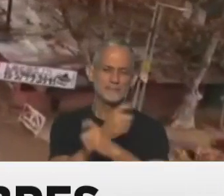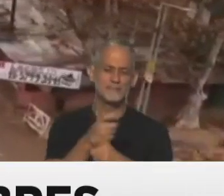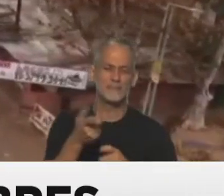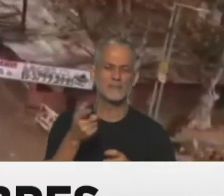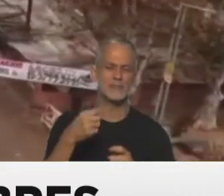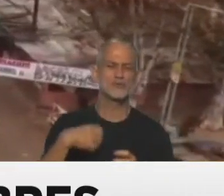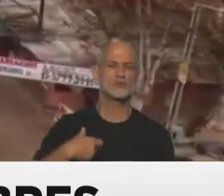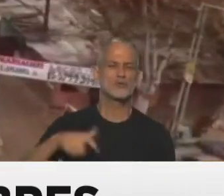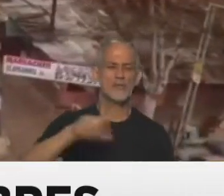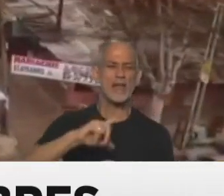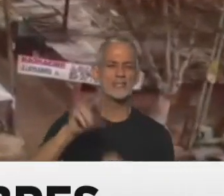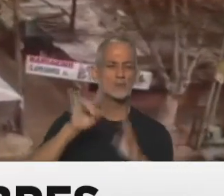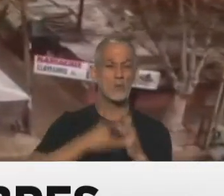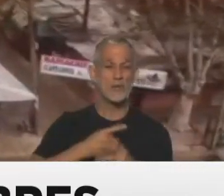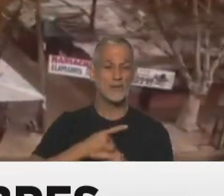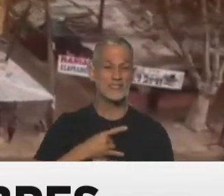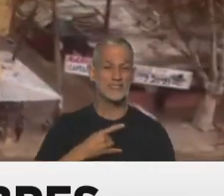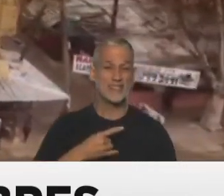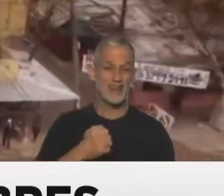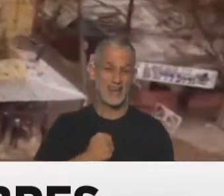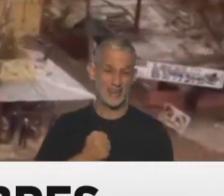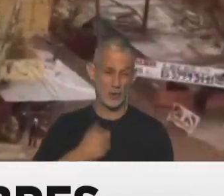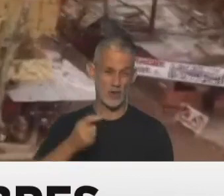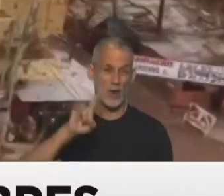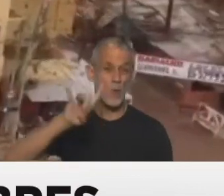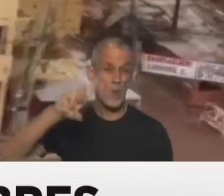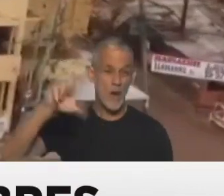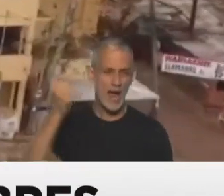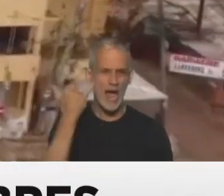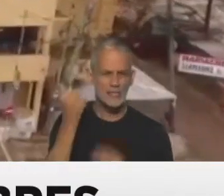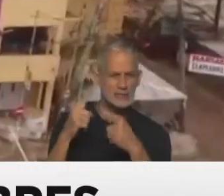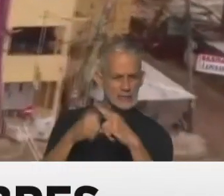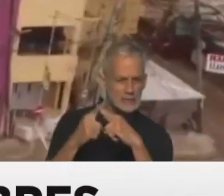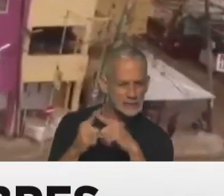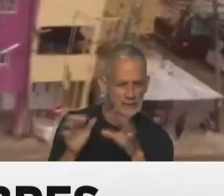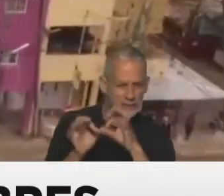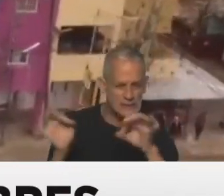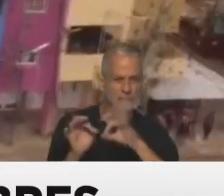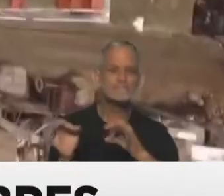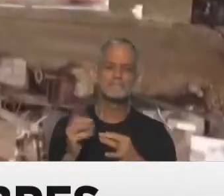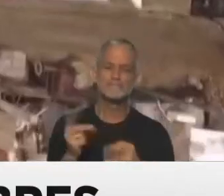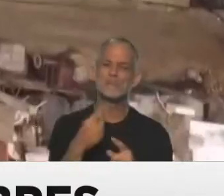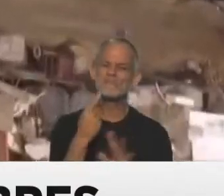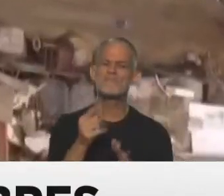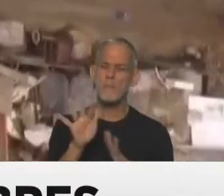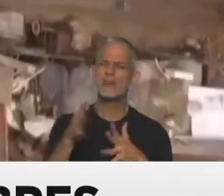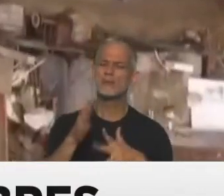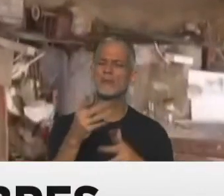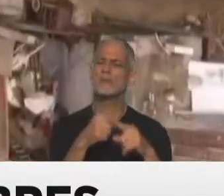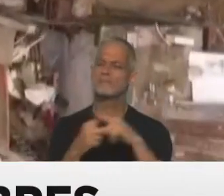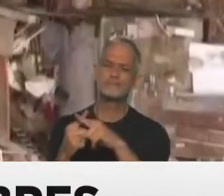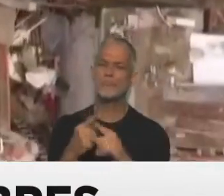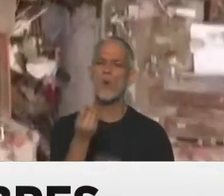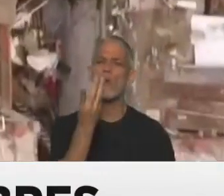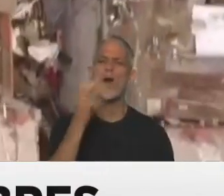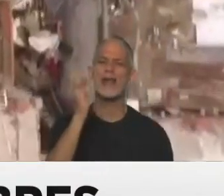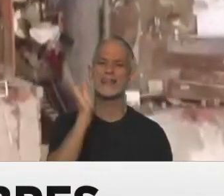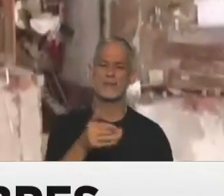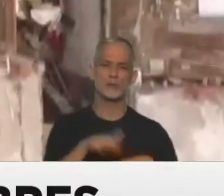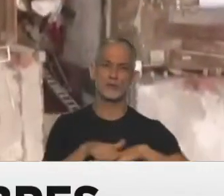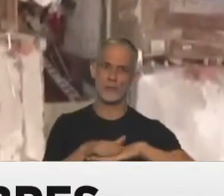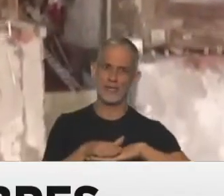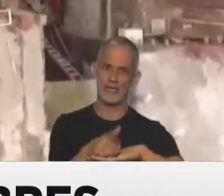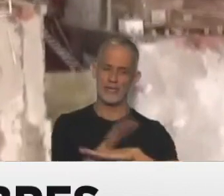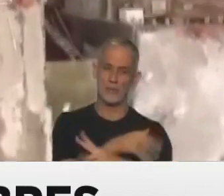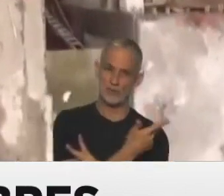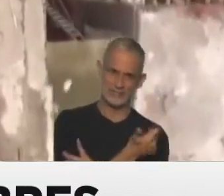Y el 54% de la pobreza infantil son más de 5 millones y medio de